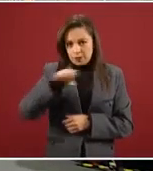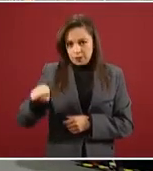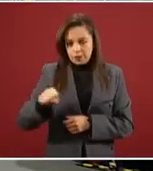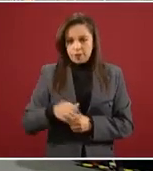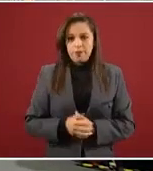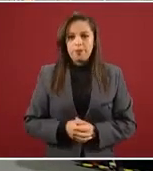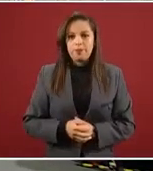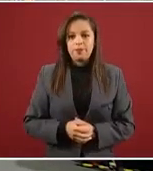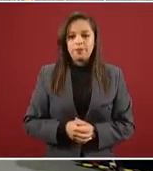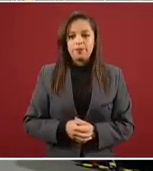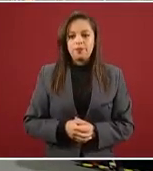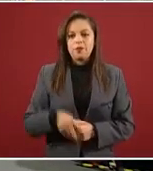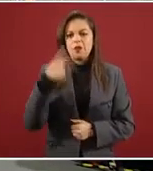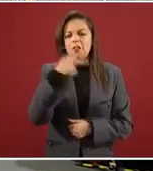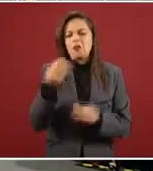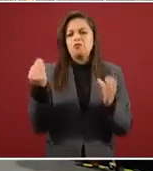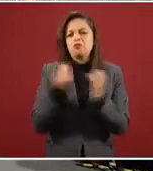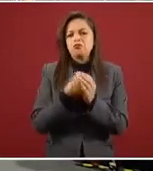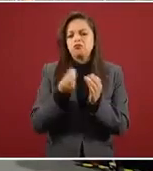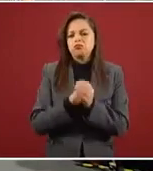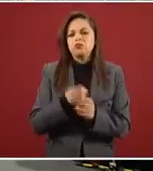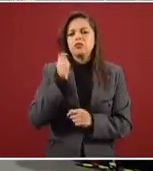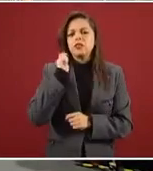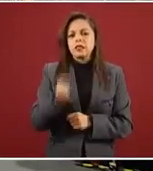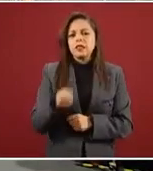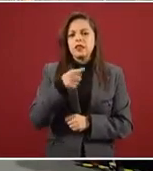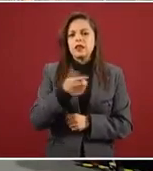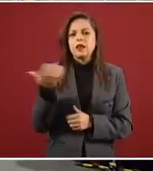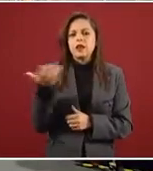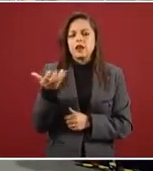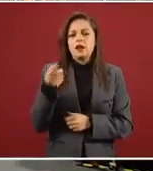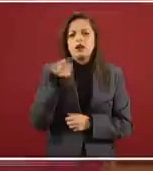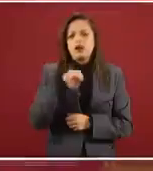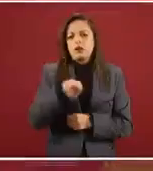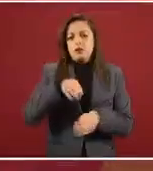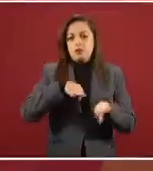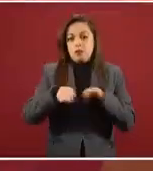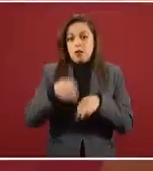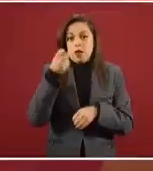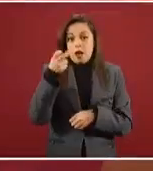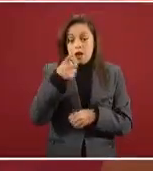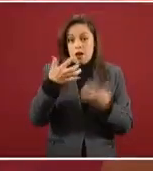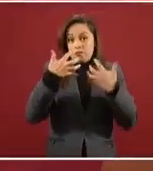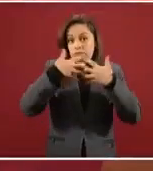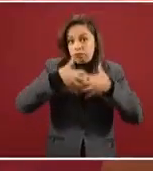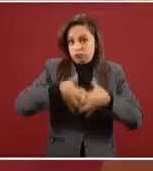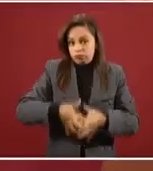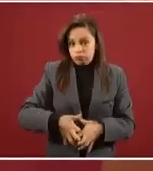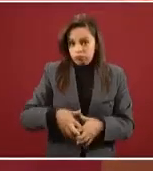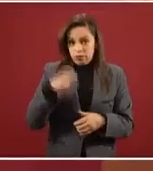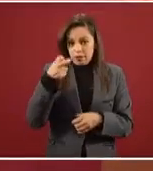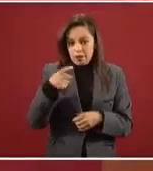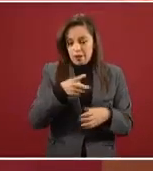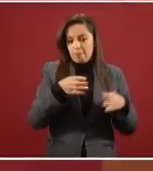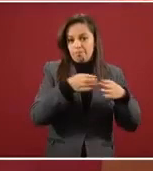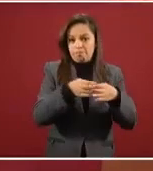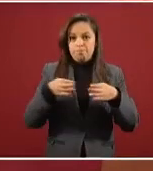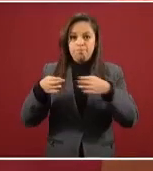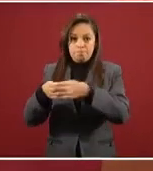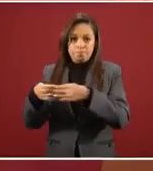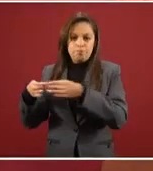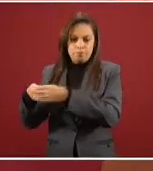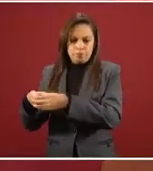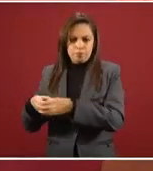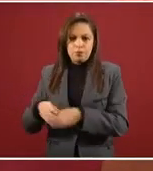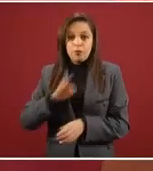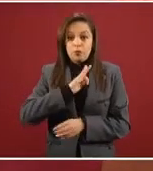de funciones que se desempeñan en estas industrias, en estos sectores, podemos identificar que hay